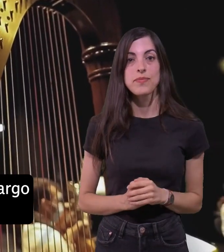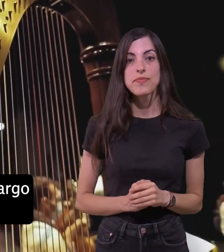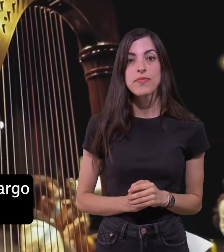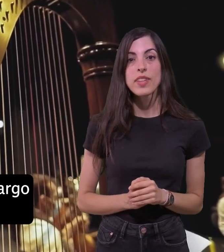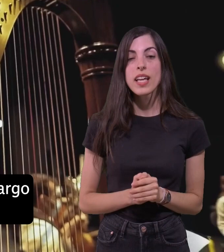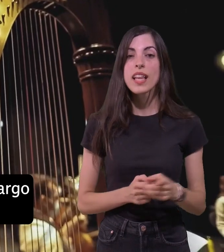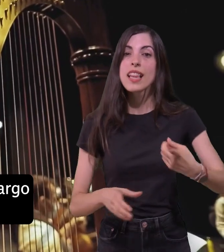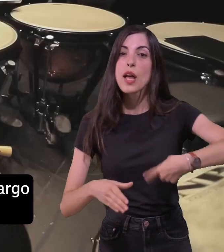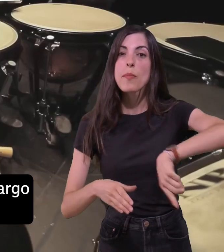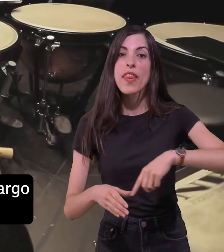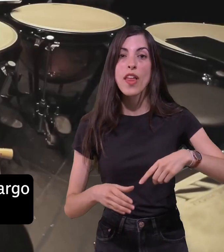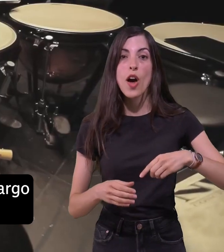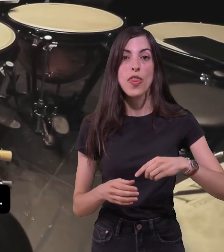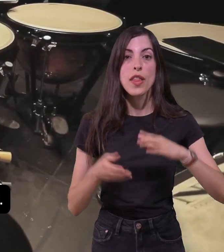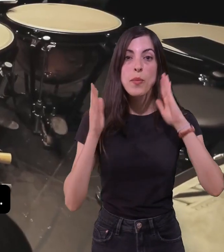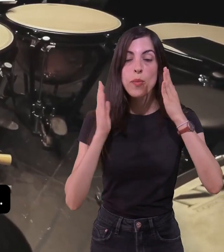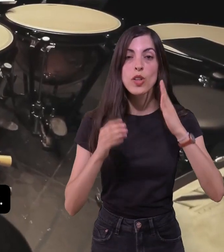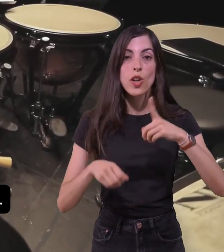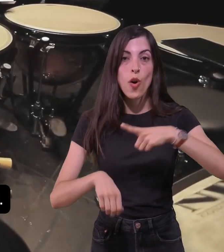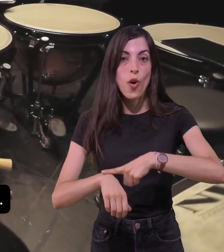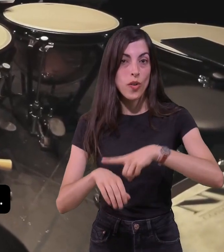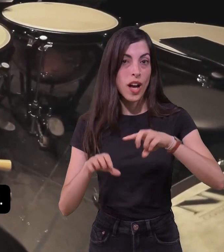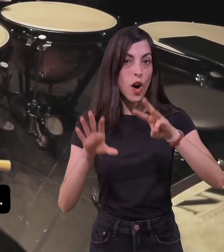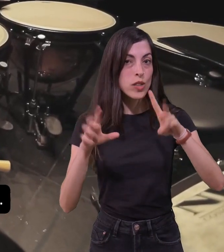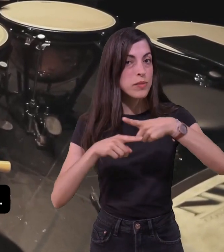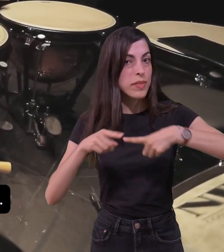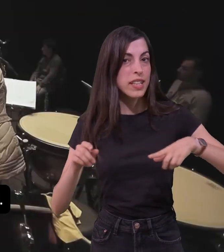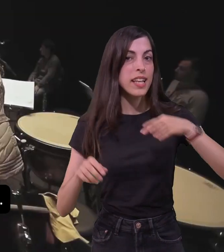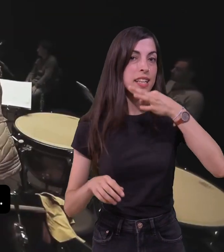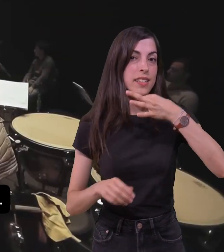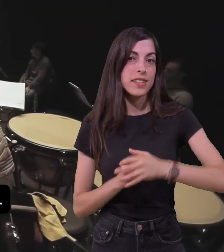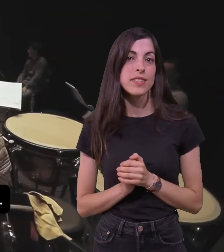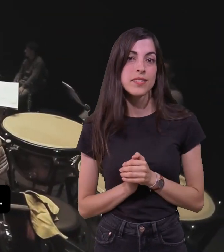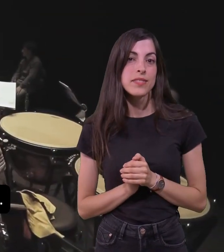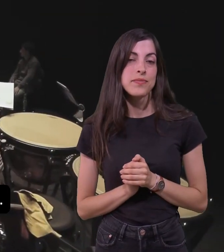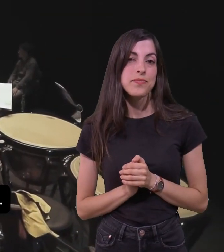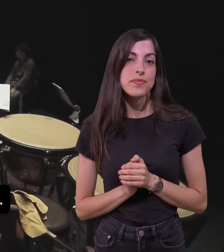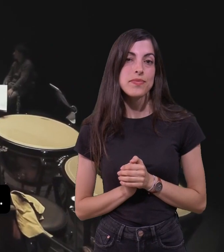Aranjuez a cargo de la Camerata Gala a las 10 de la noche en la Plaza de Capuchinos.